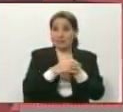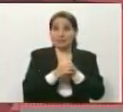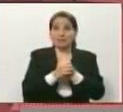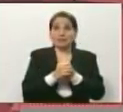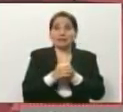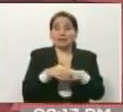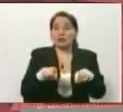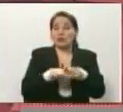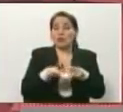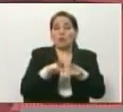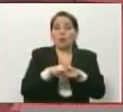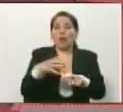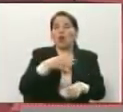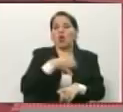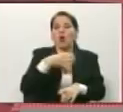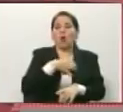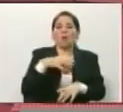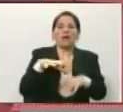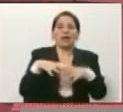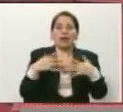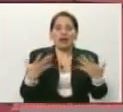novela. Resultado.